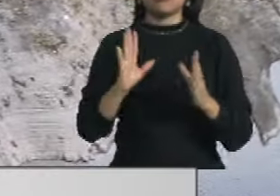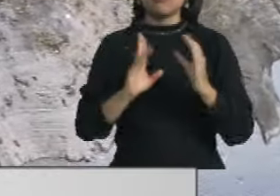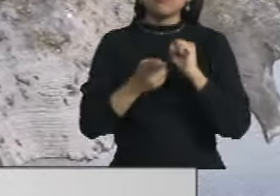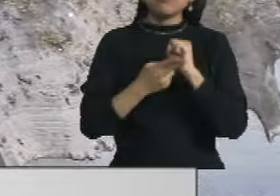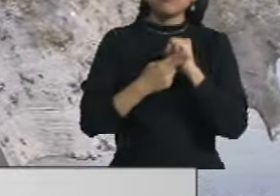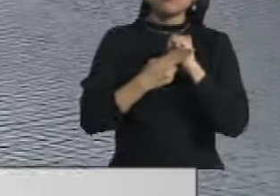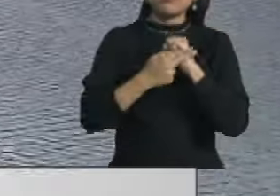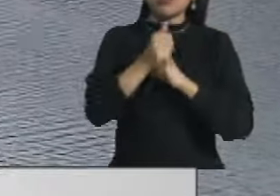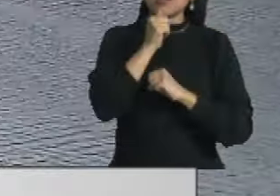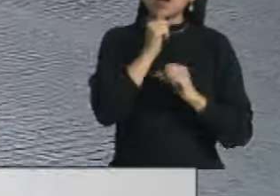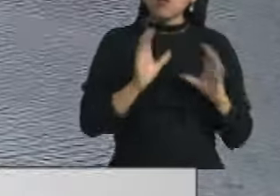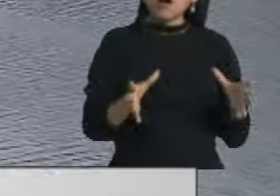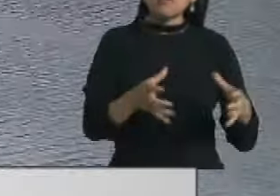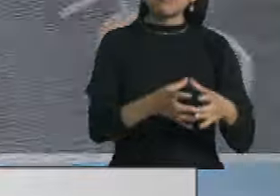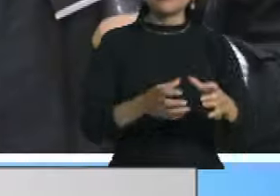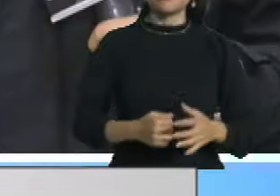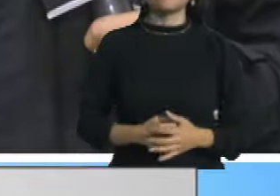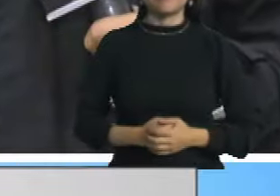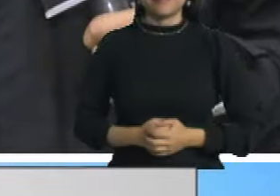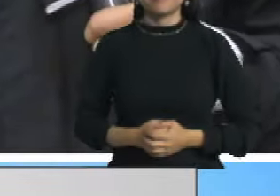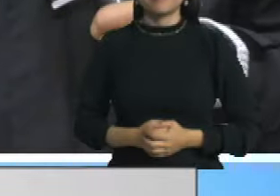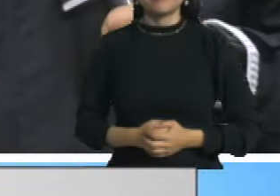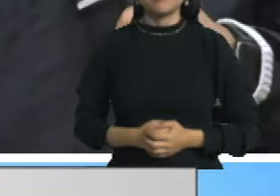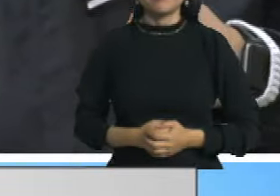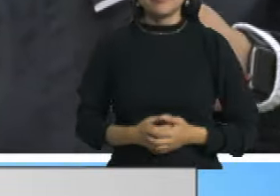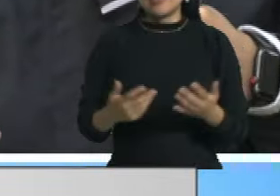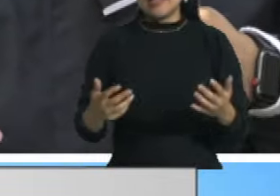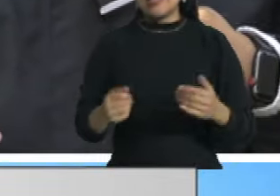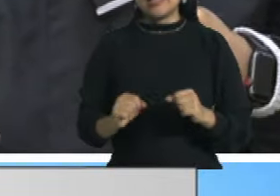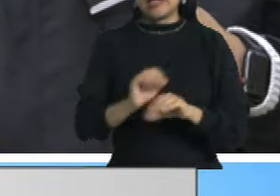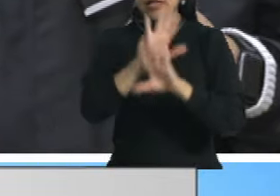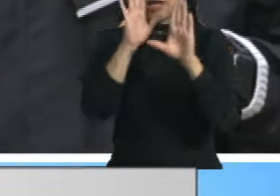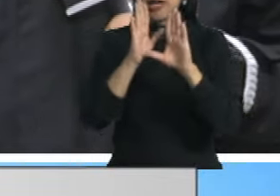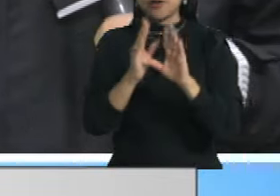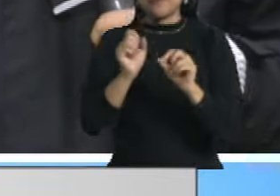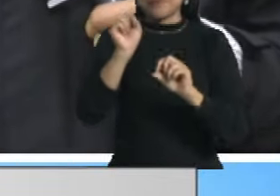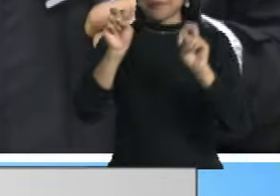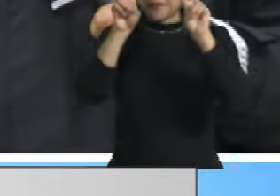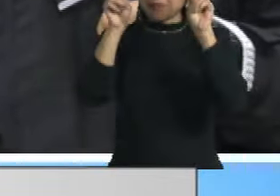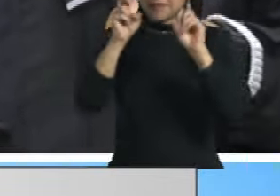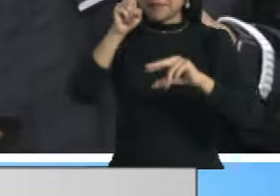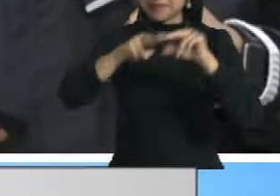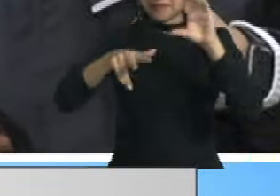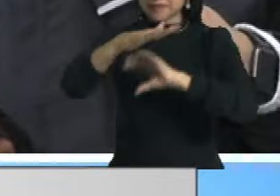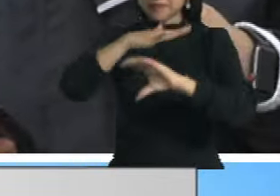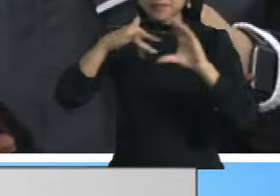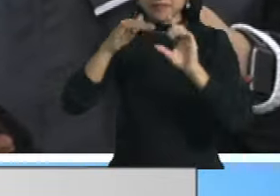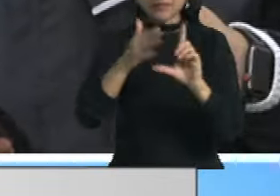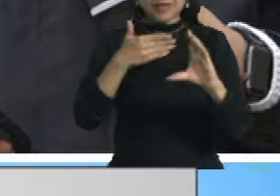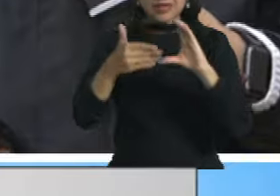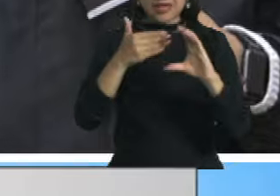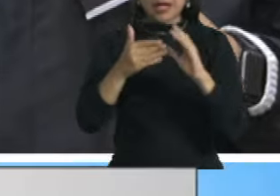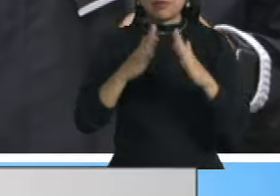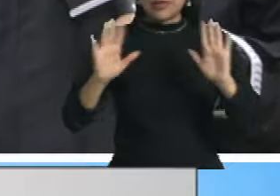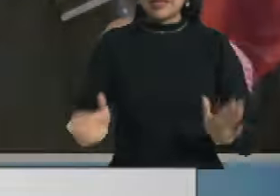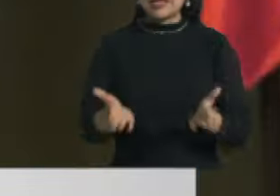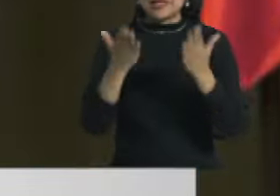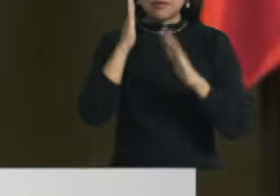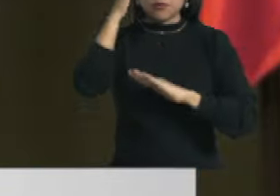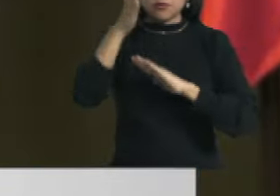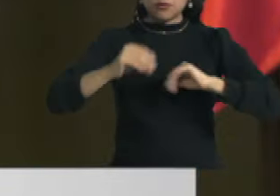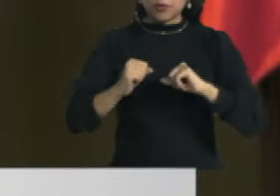en materia climática para la capital del país y que pone en jaque también el suministro de agua para toda la ciudad. Por lo pronto cambiamos de